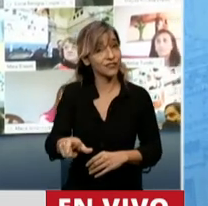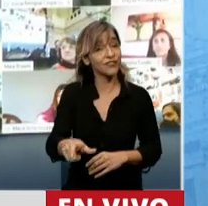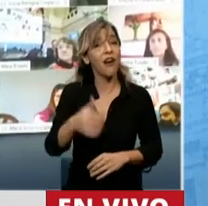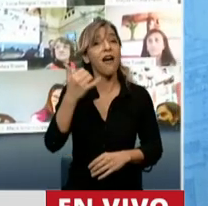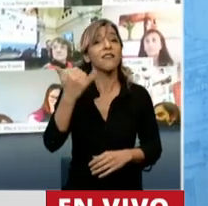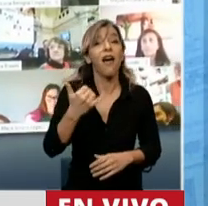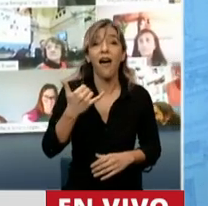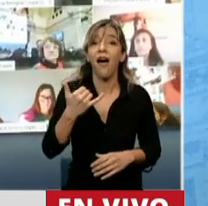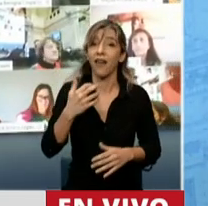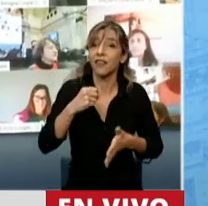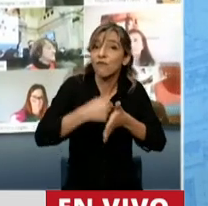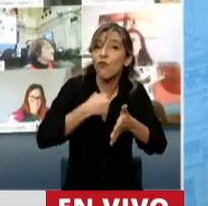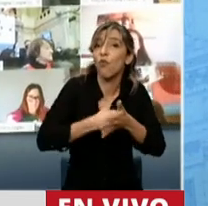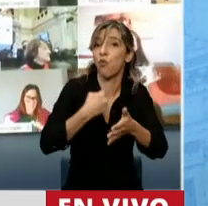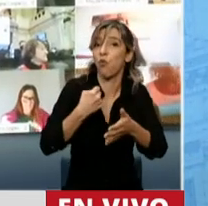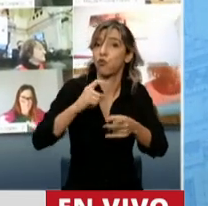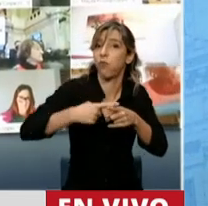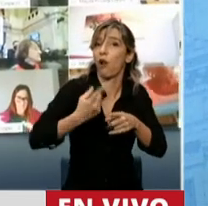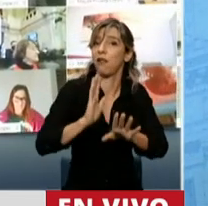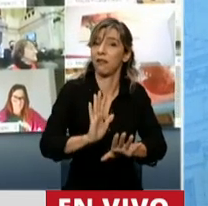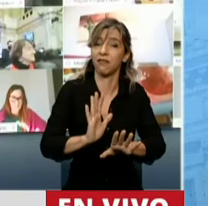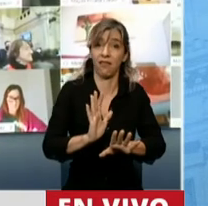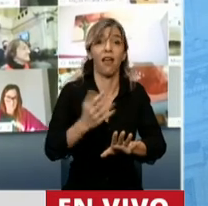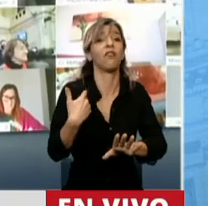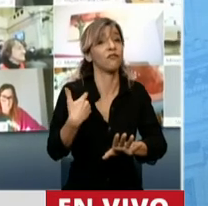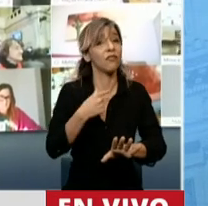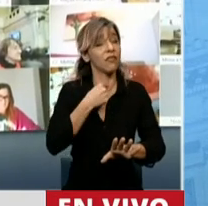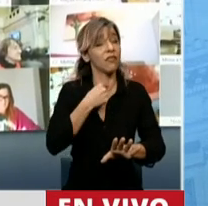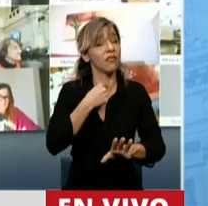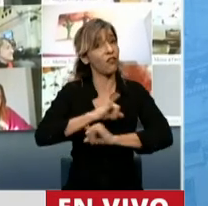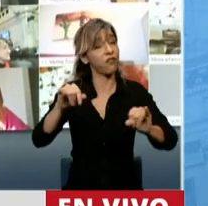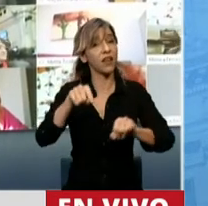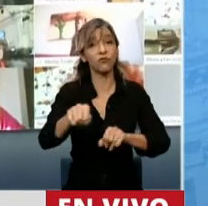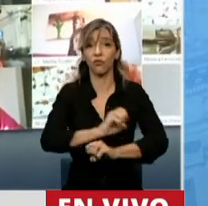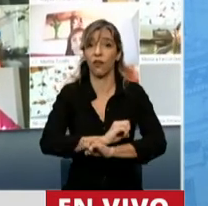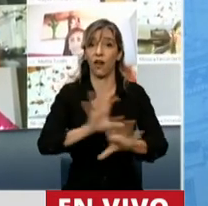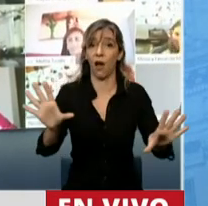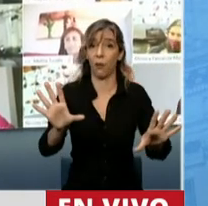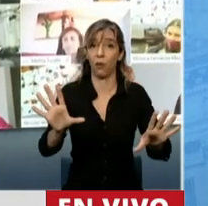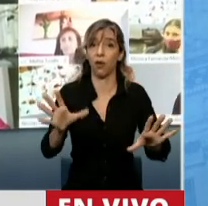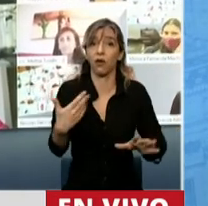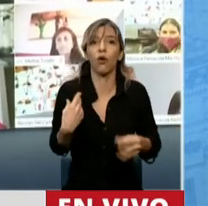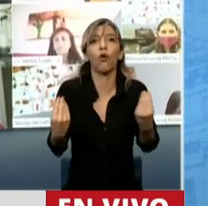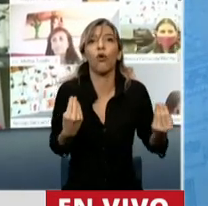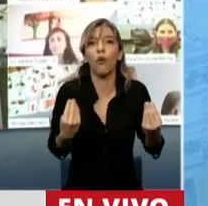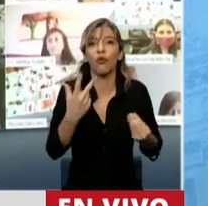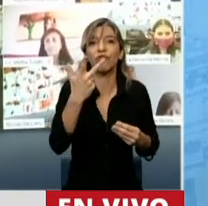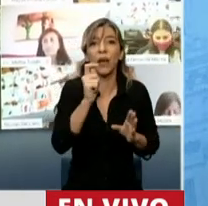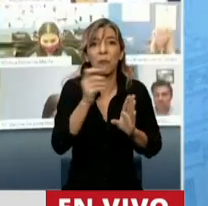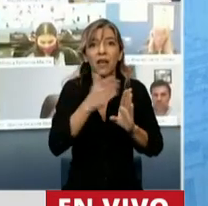dejar planteado esto y quiero dejar planteada la gravedad institucional que esto implica que en 3 meses desaparezcan dos